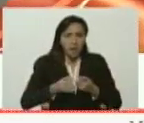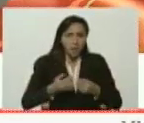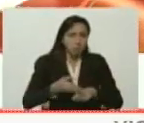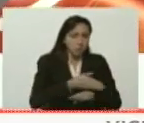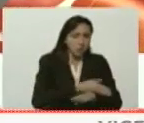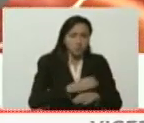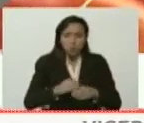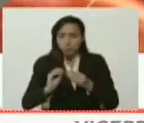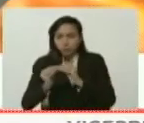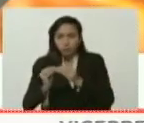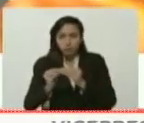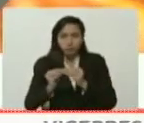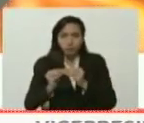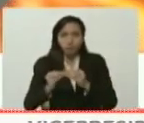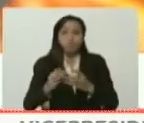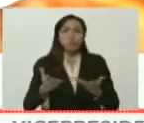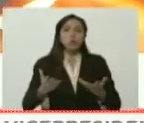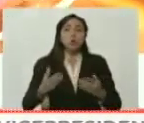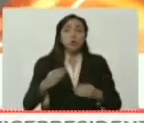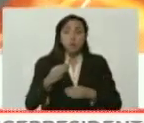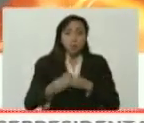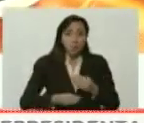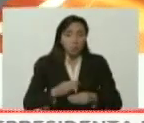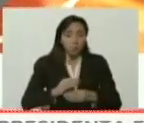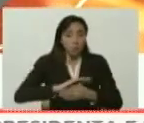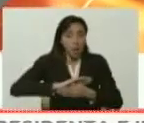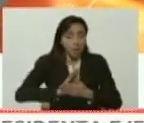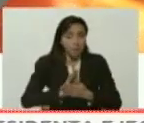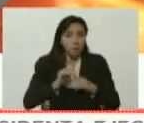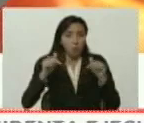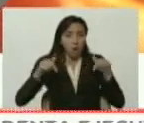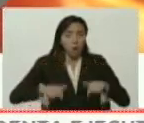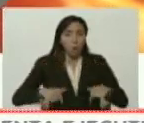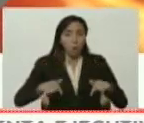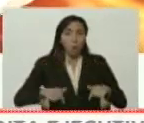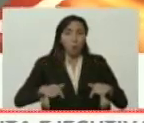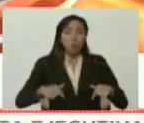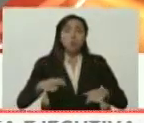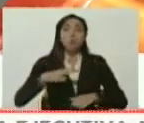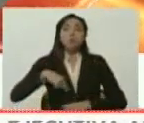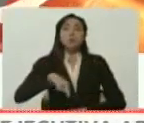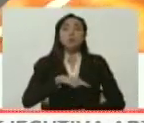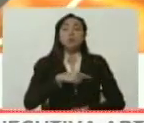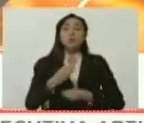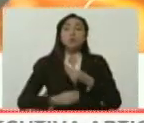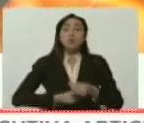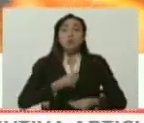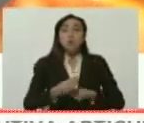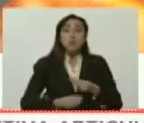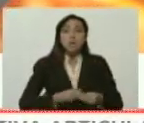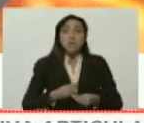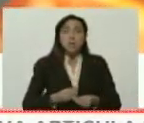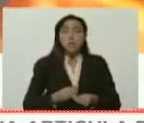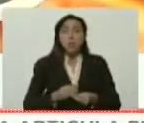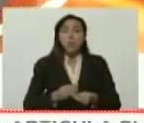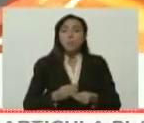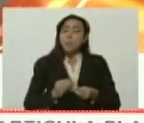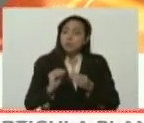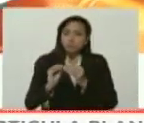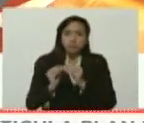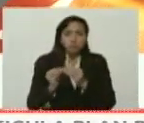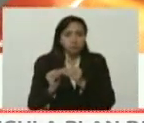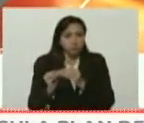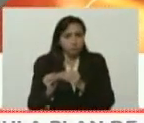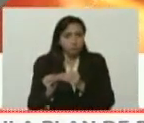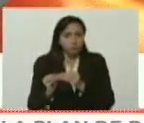ocurrió en la madrugada del día de hoy. Nosotros hicimos los intentos de